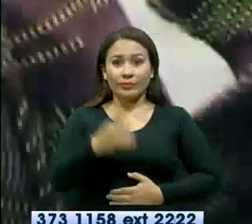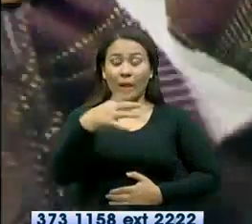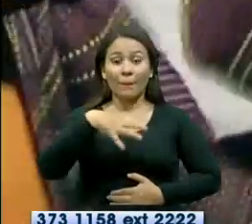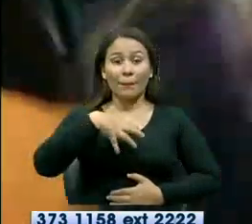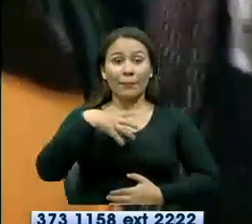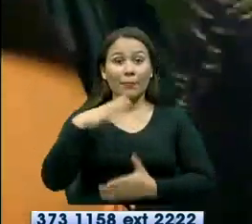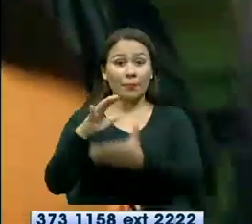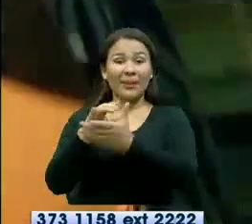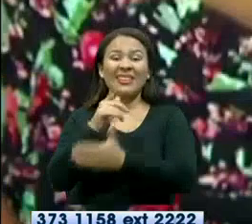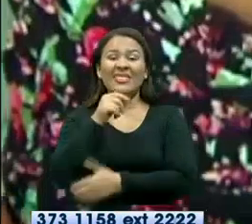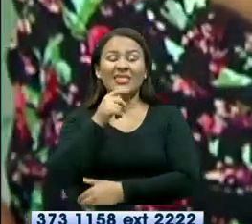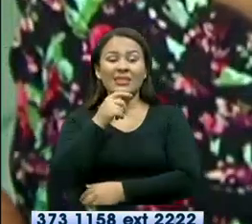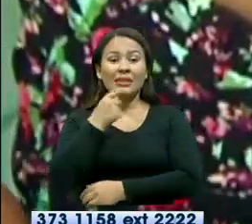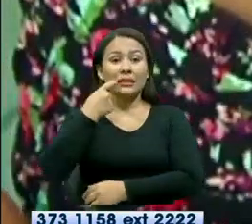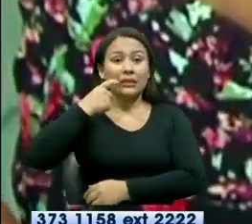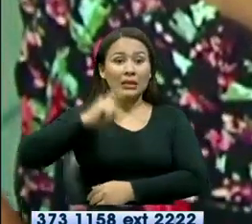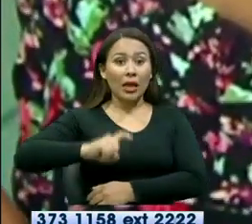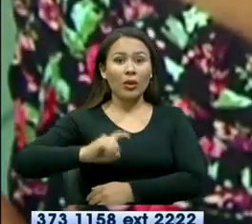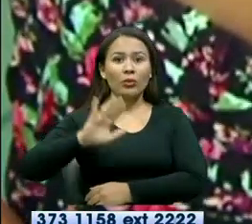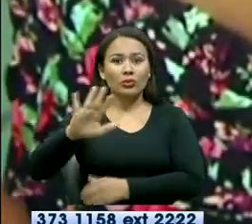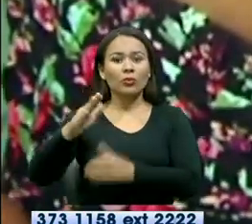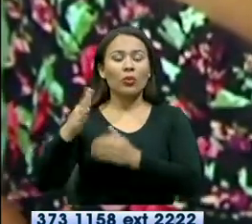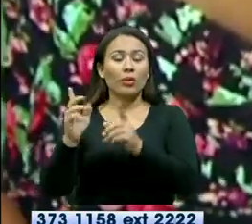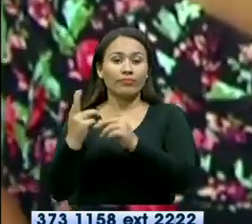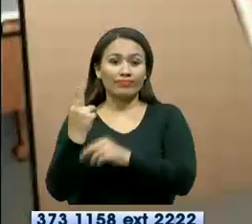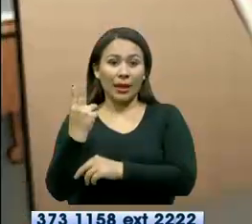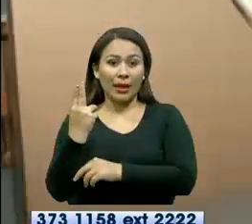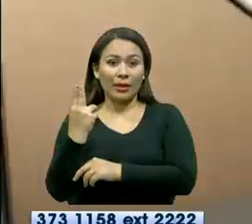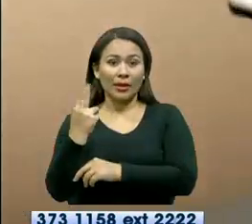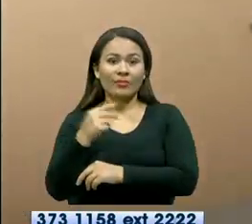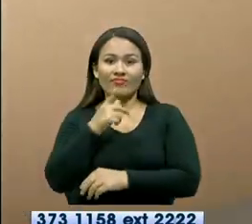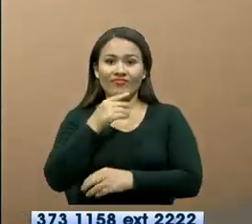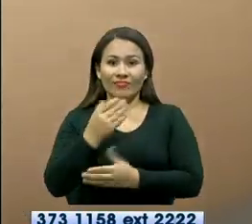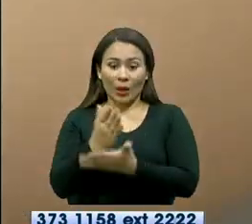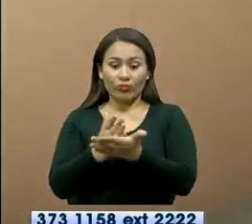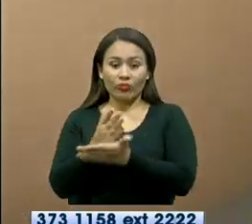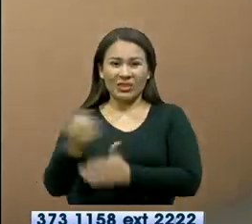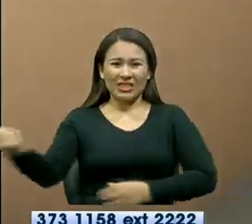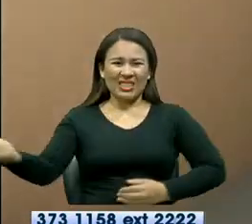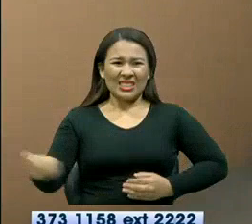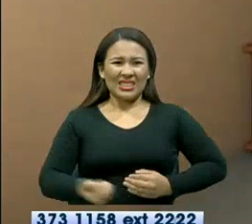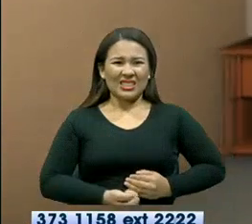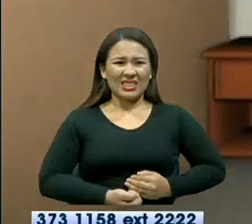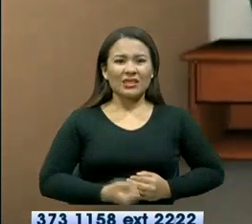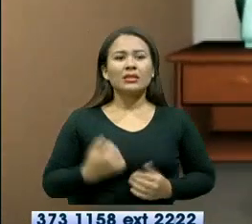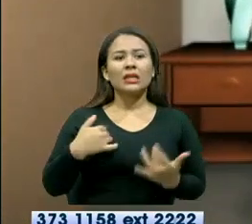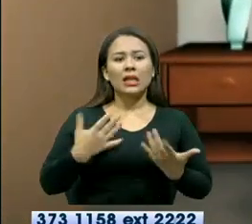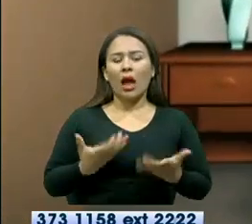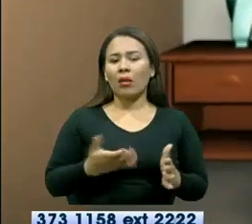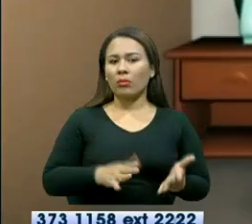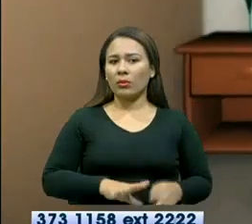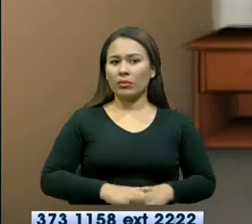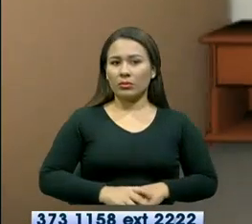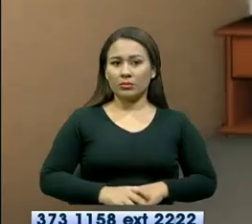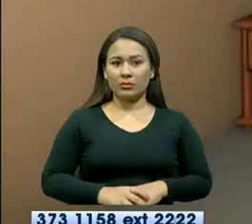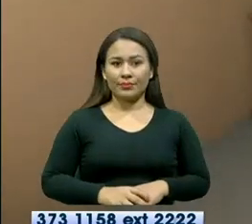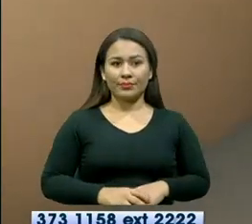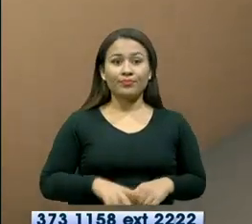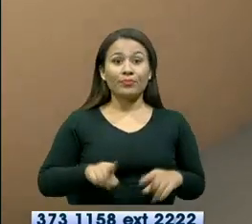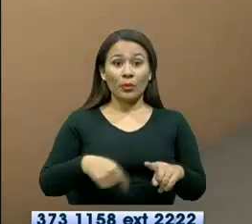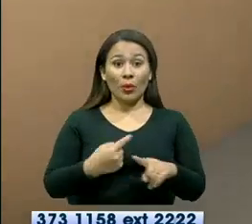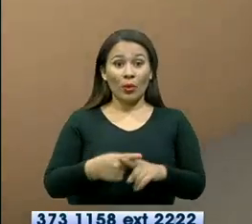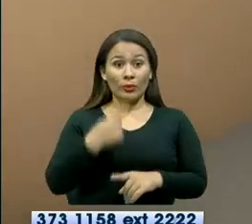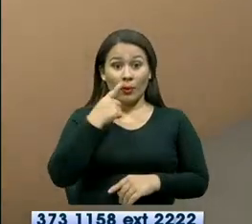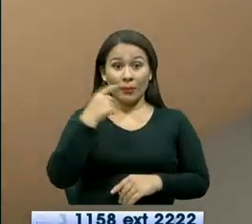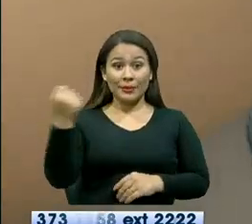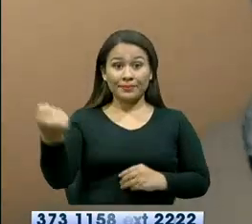del supuesto agresor, su pareja, quien con arma blanca quiso quitarle la vida. En el momento que él me dio la